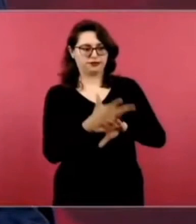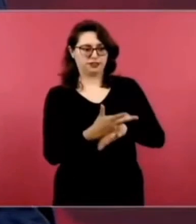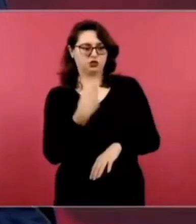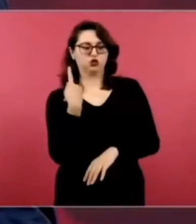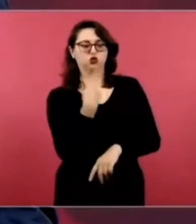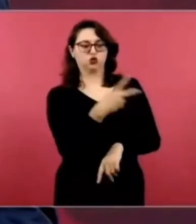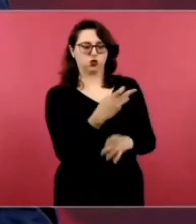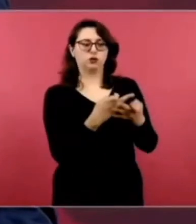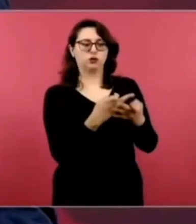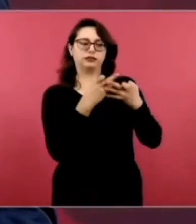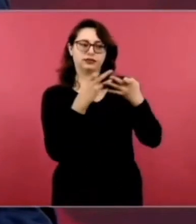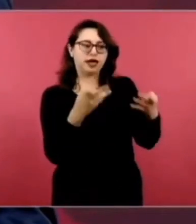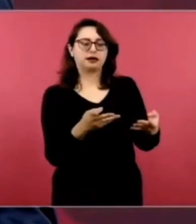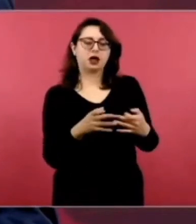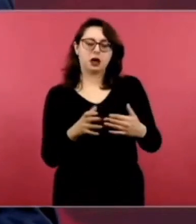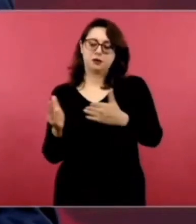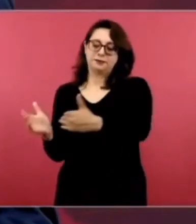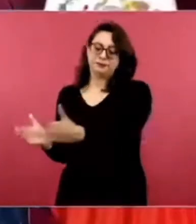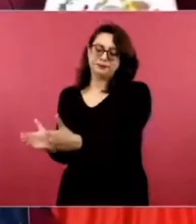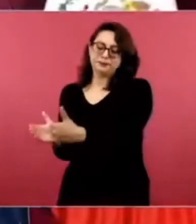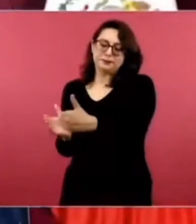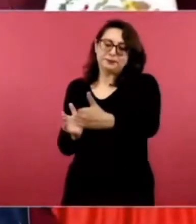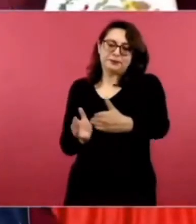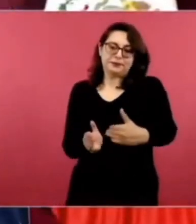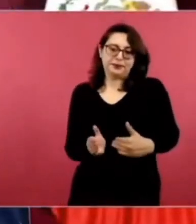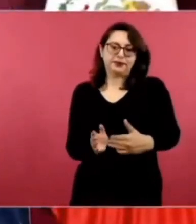territorio las boyas.